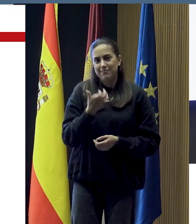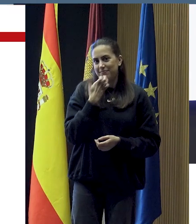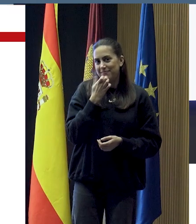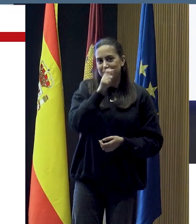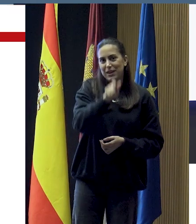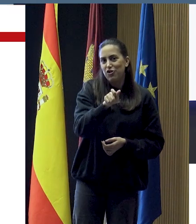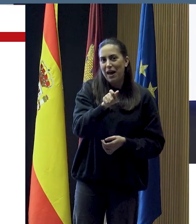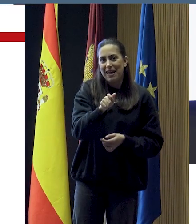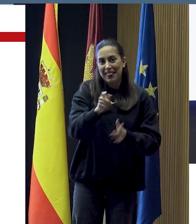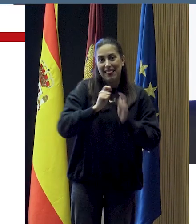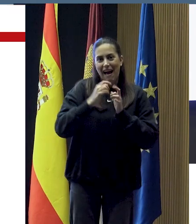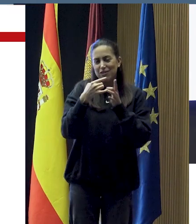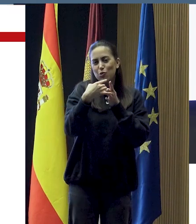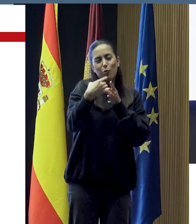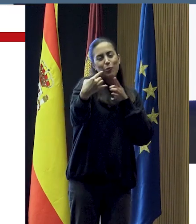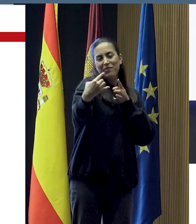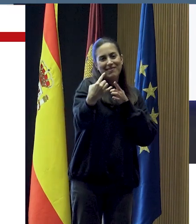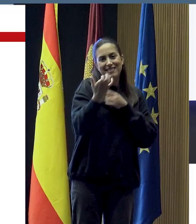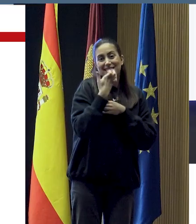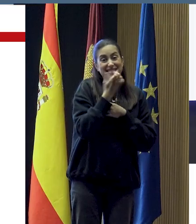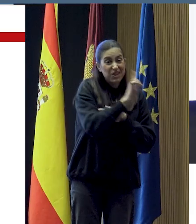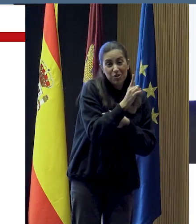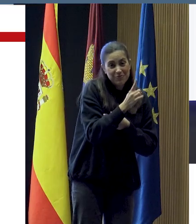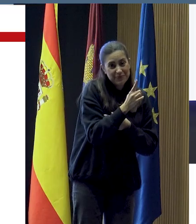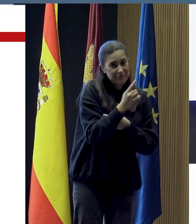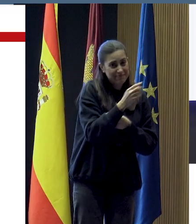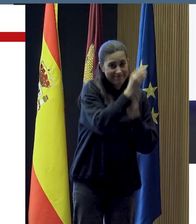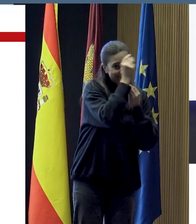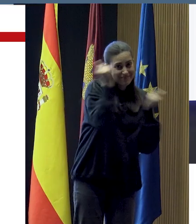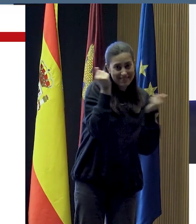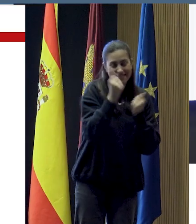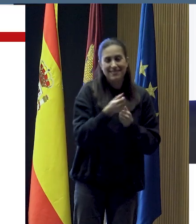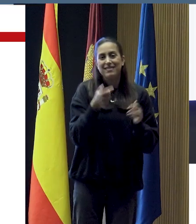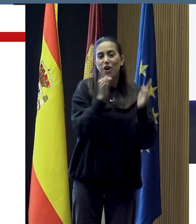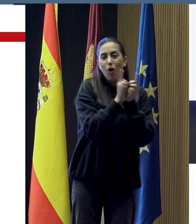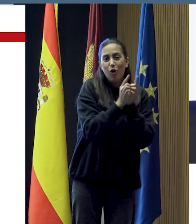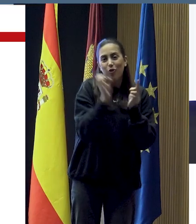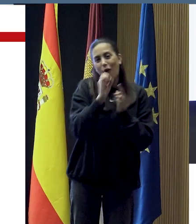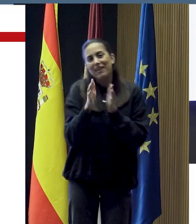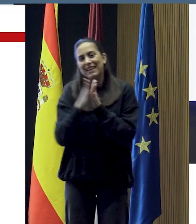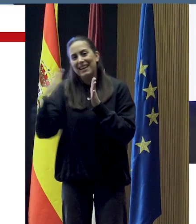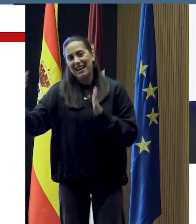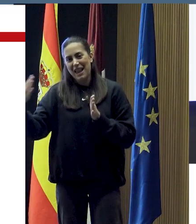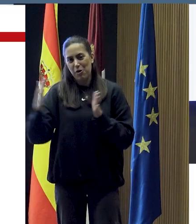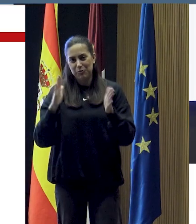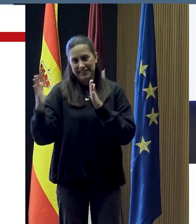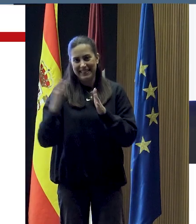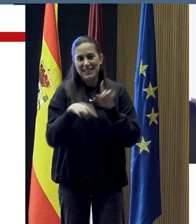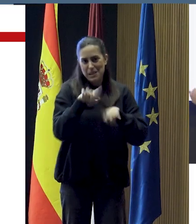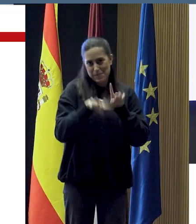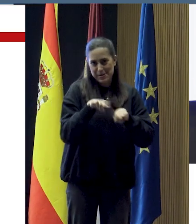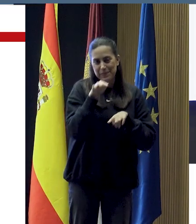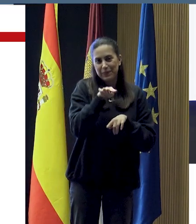persona que nos lo ha dado, pues no lo recordamos. A eso me refiero con memoria a corto o largo plazo. ¿De acuerdo? Otra